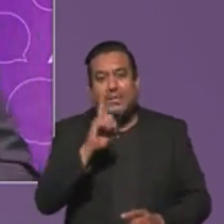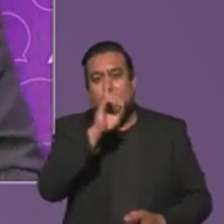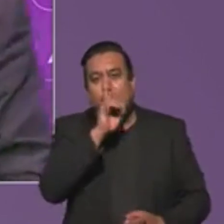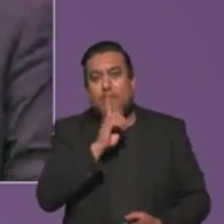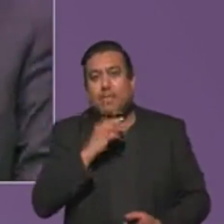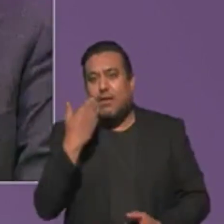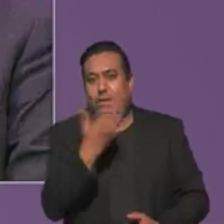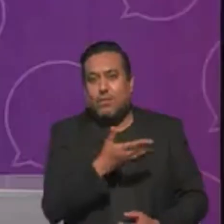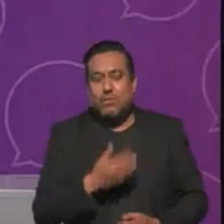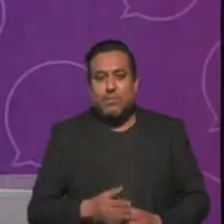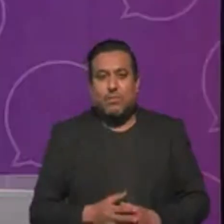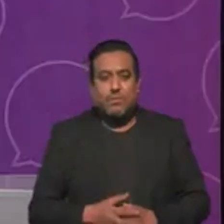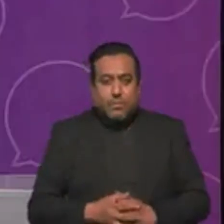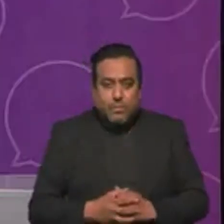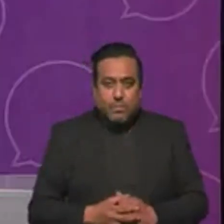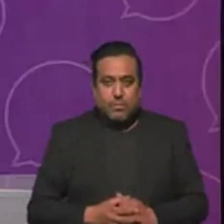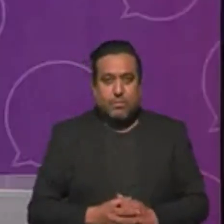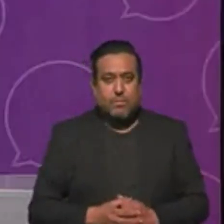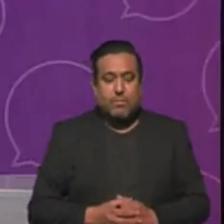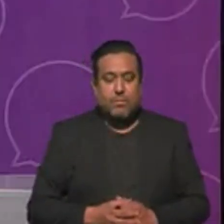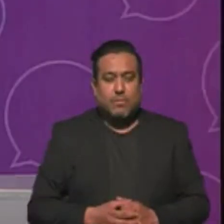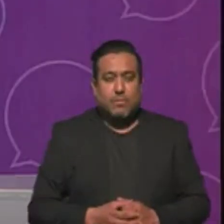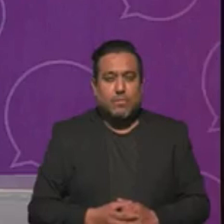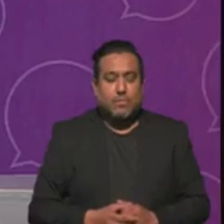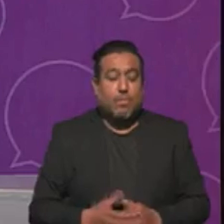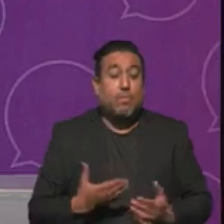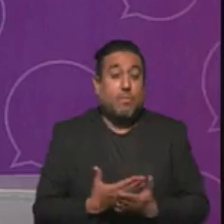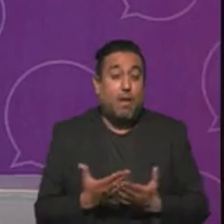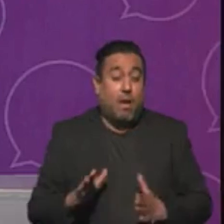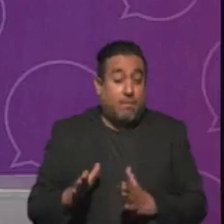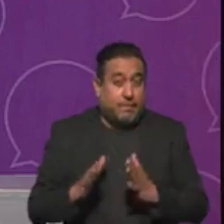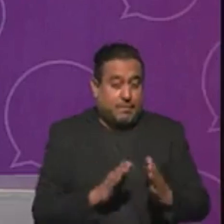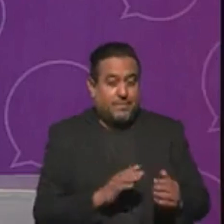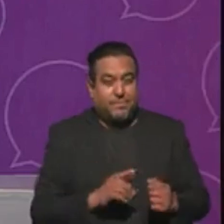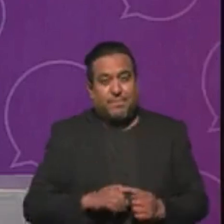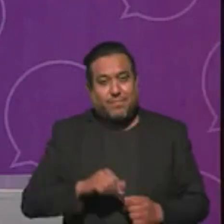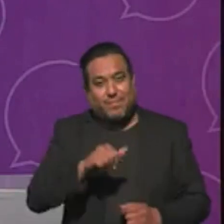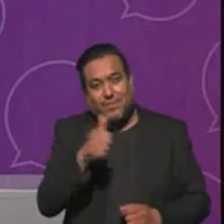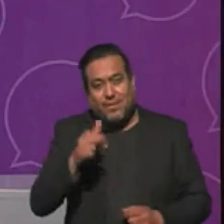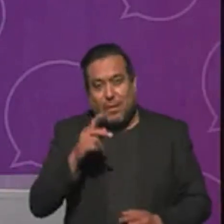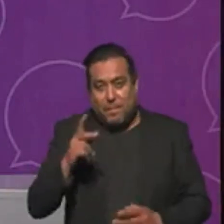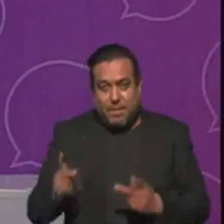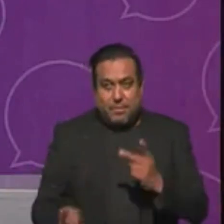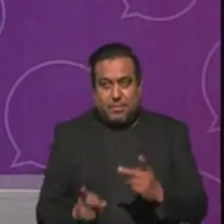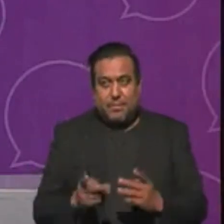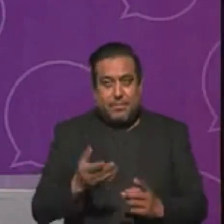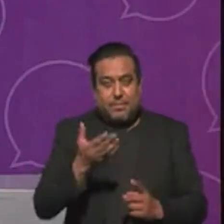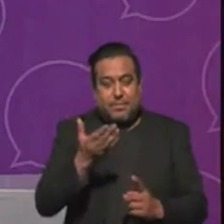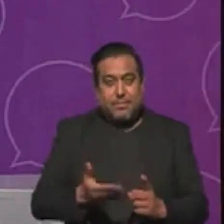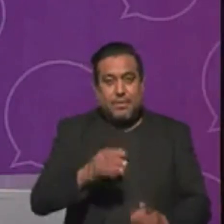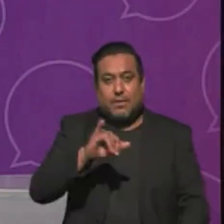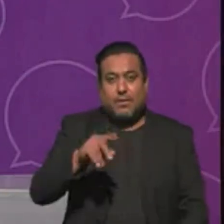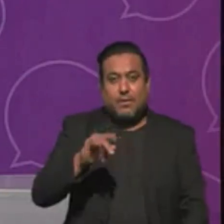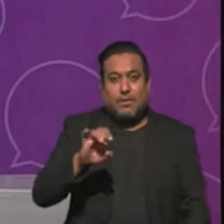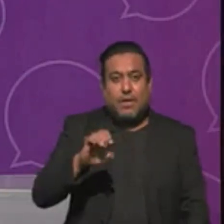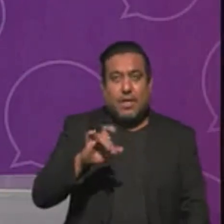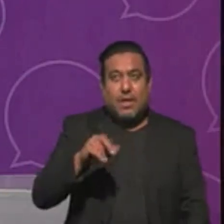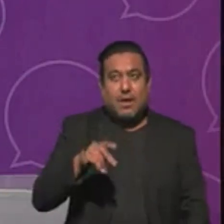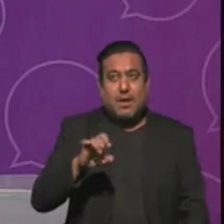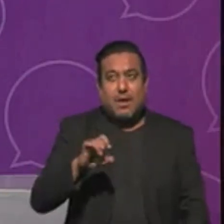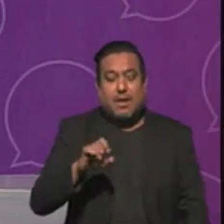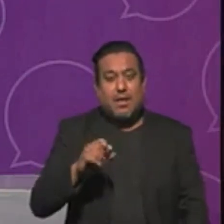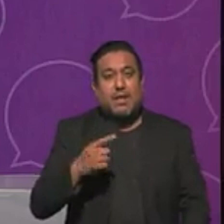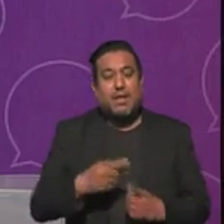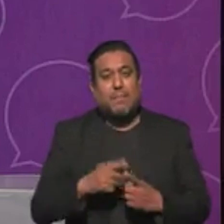mentiroso Gracias candidato vamos Ahora sí a con la pregunta de el candidato Jorge Enrique Velázquez Centeno del partido